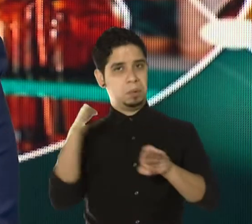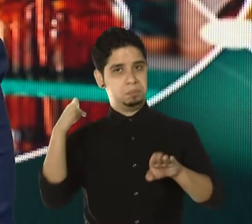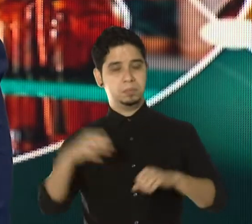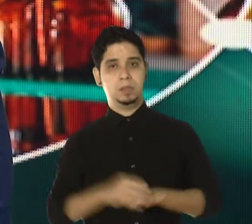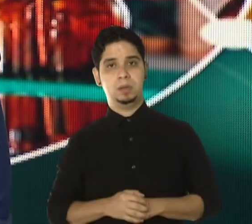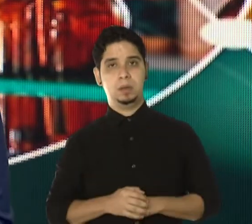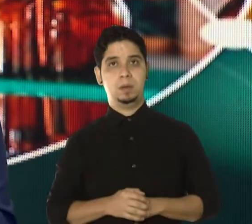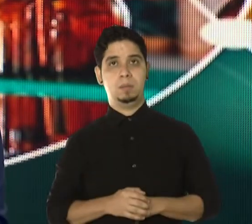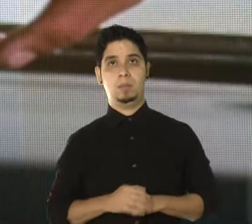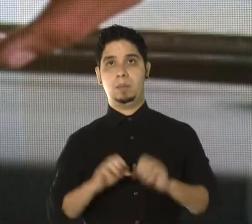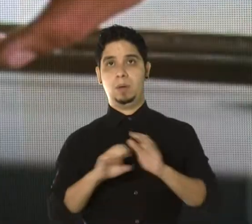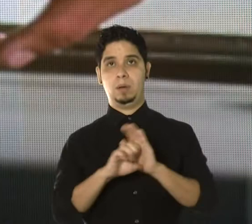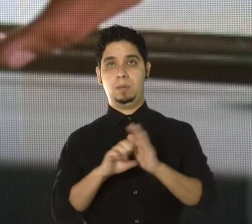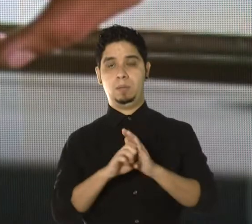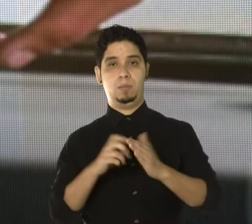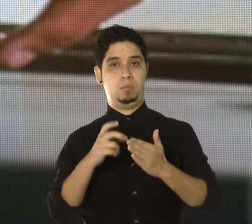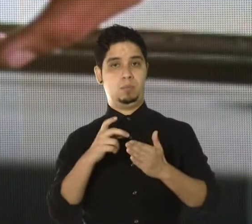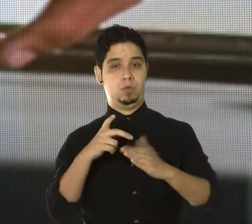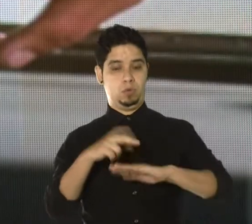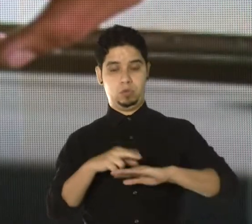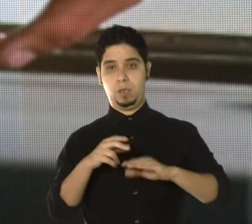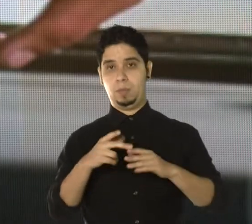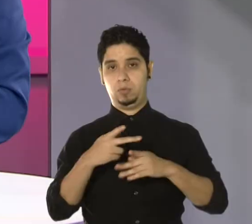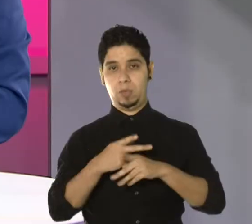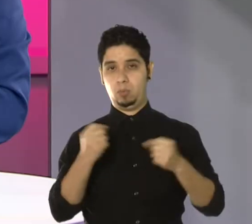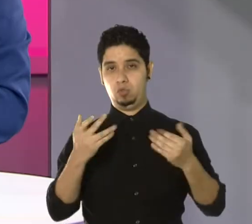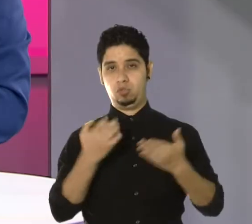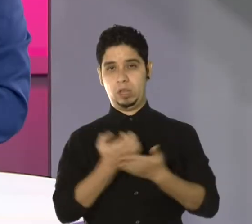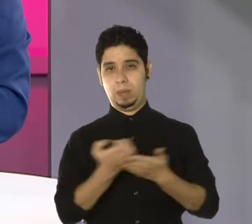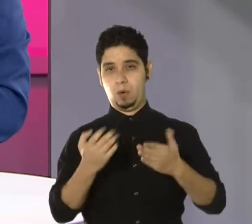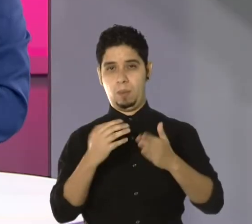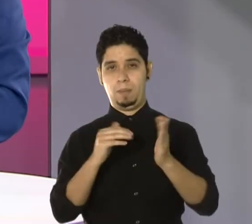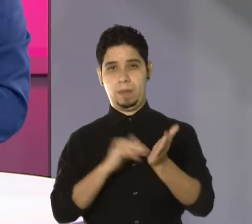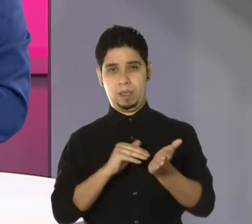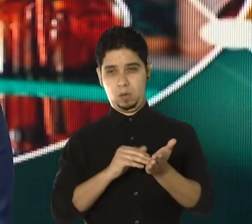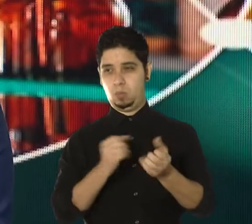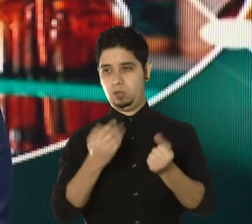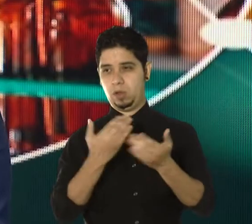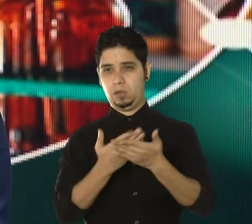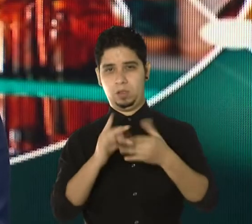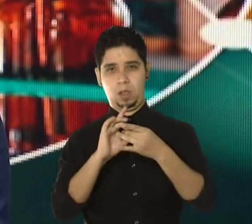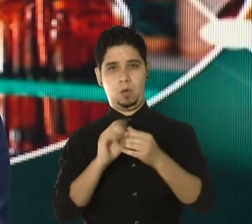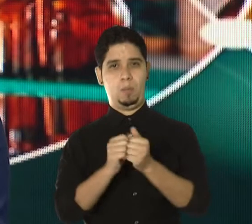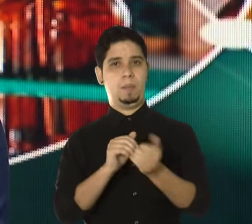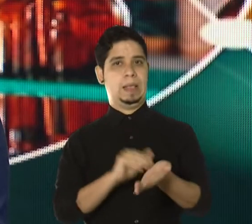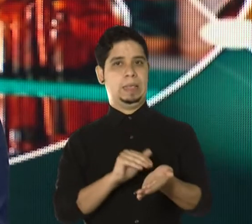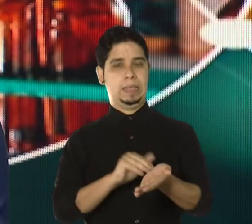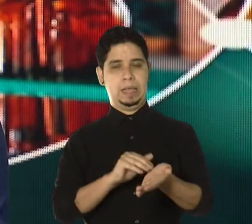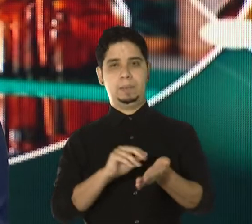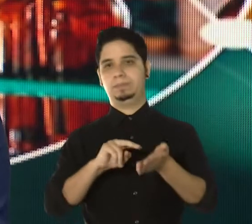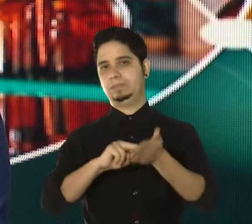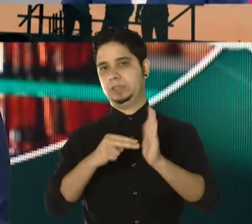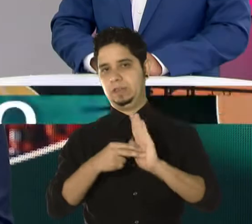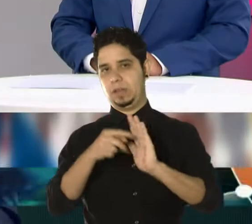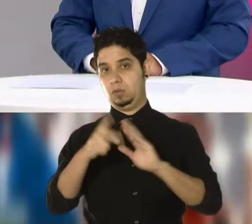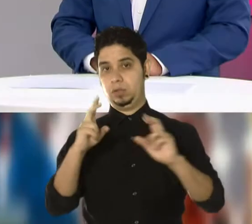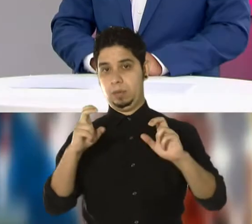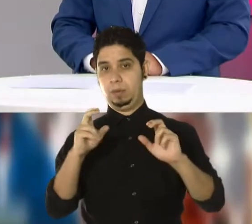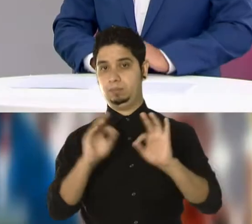produce mucho equipo médico, se produce medicina también, o sea que era un tema, de